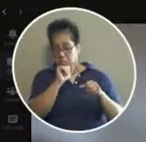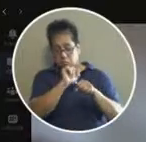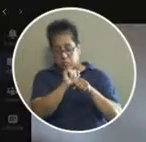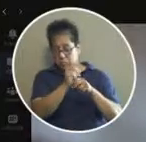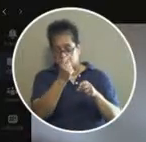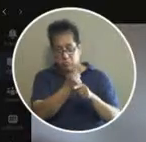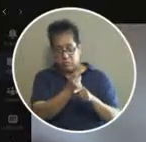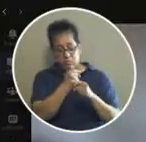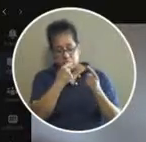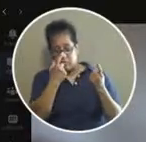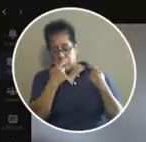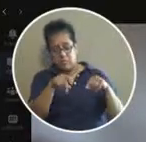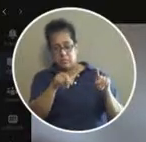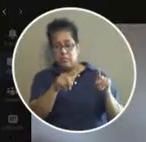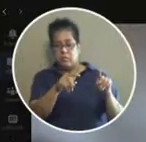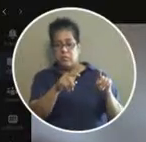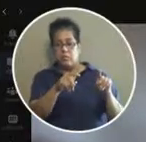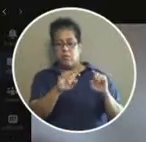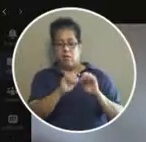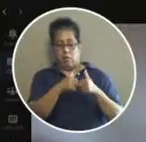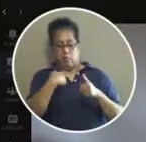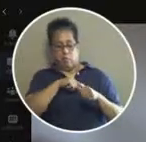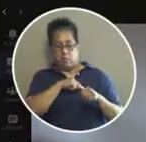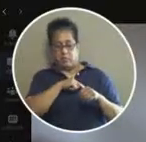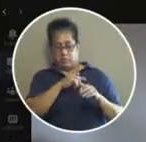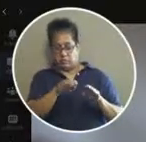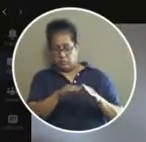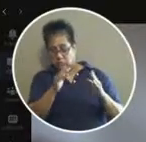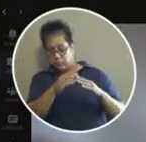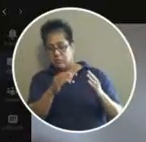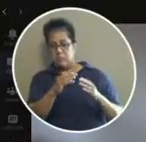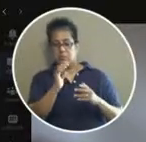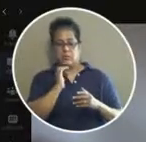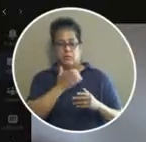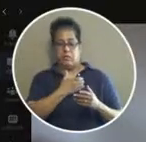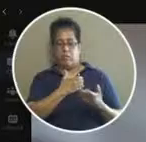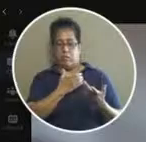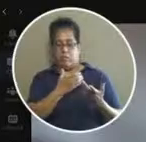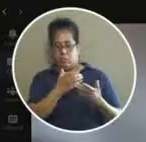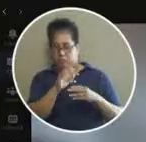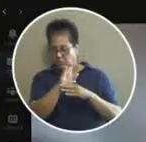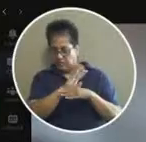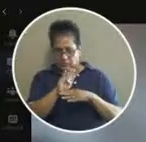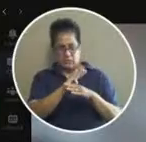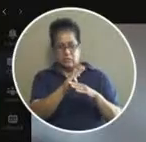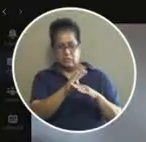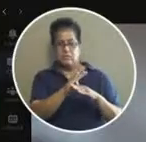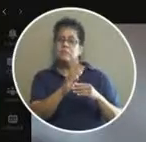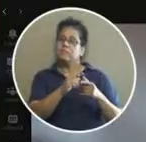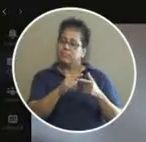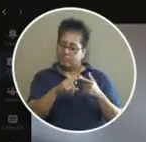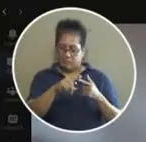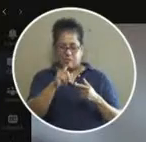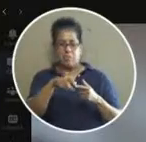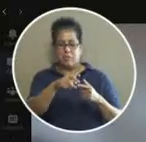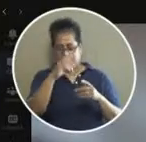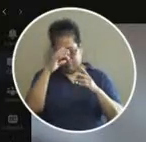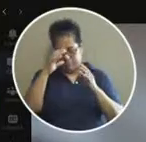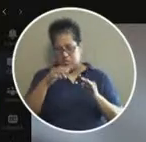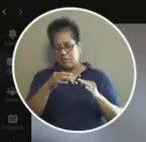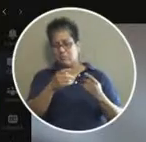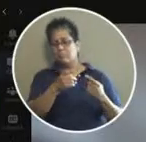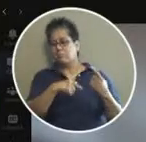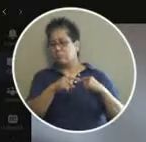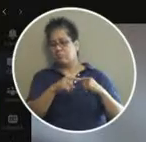como la estamos poniendo o estamos utilizando en este momento el alcalde y yo, pues vamos a tener que decidir qué es